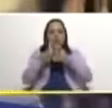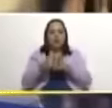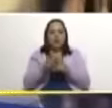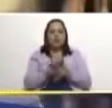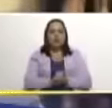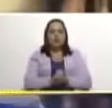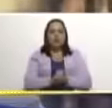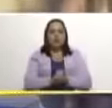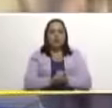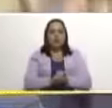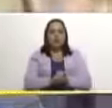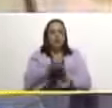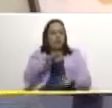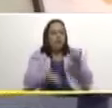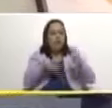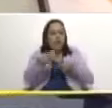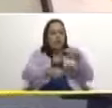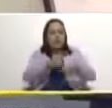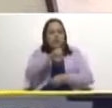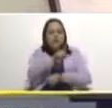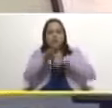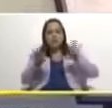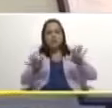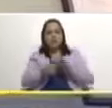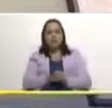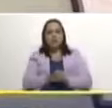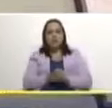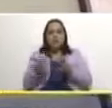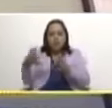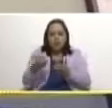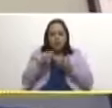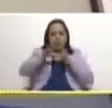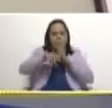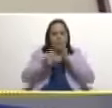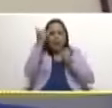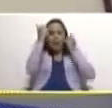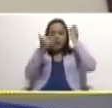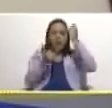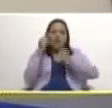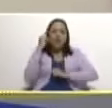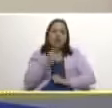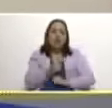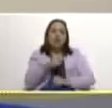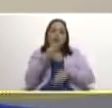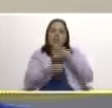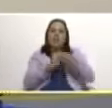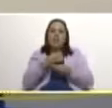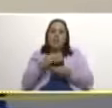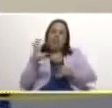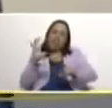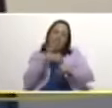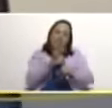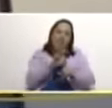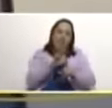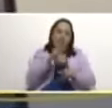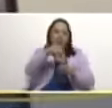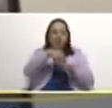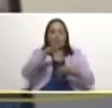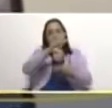a finales del siglo XIX, de apropiarse del ideal de Bolívar para justificar sus tropelías contra la América,